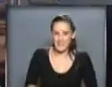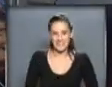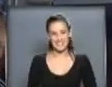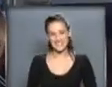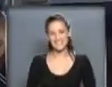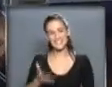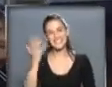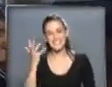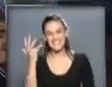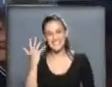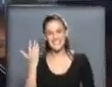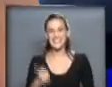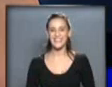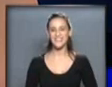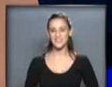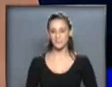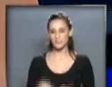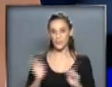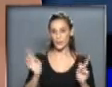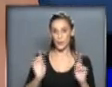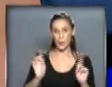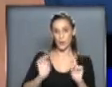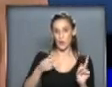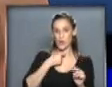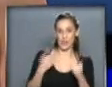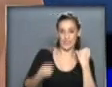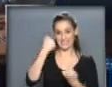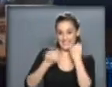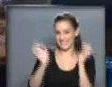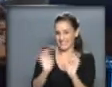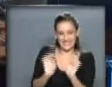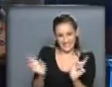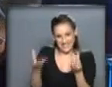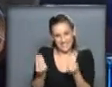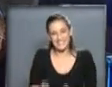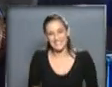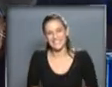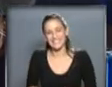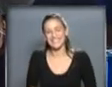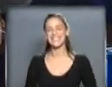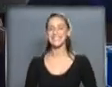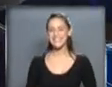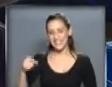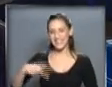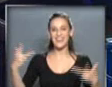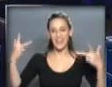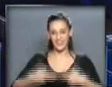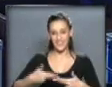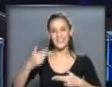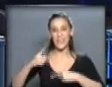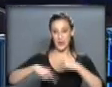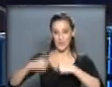La Tigresa Acuña, cuando quiera. No, la verdad que no. No, bueno, gracias. Está bien. Si la desafías, la desafías. Nos vamos a un corte y ya